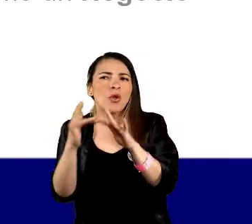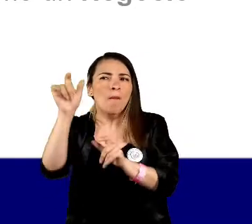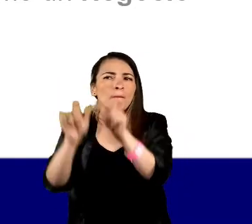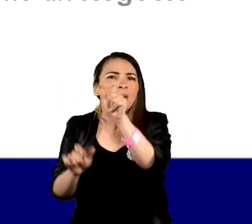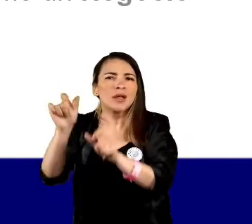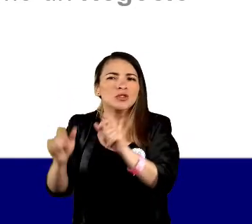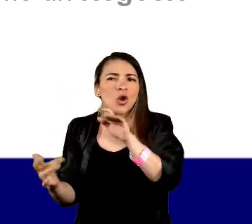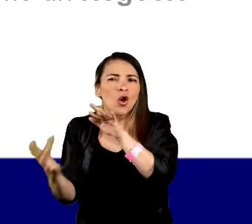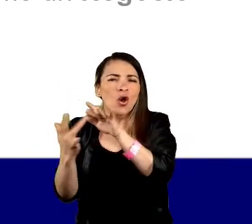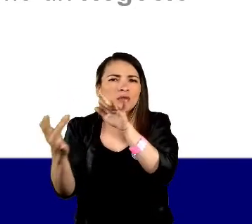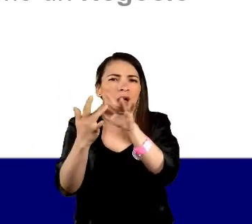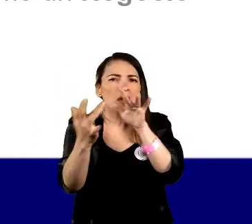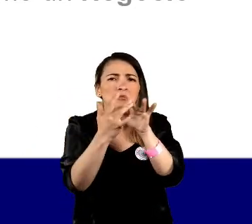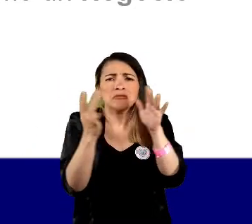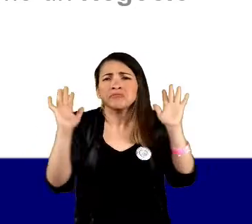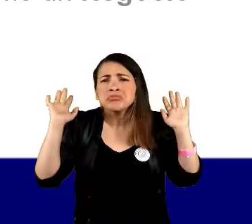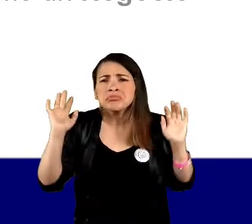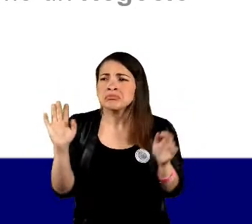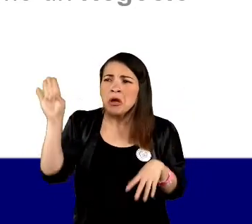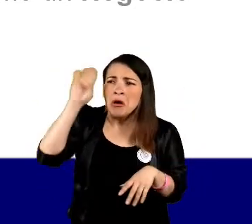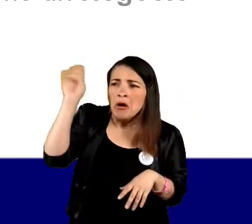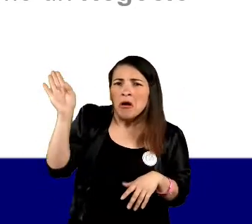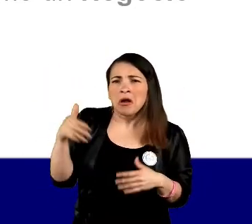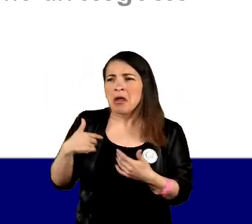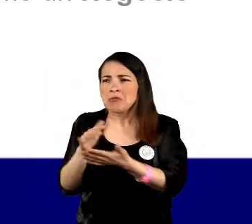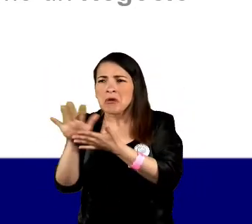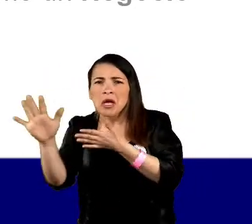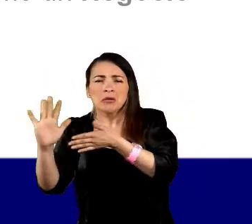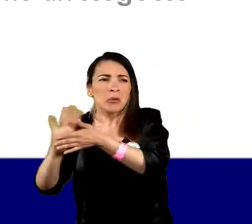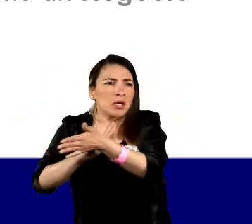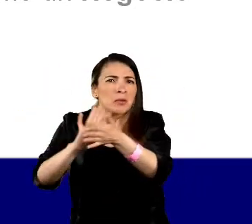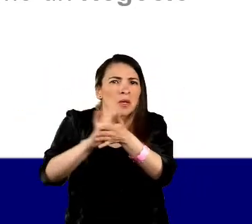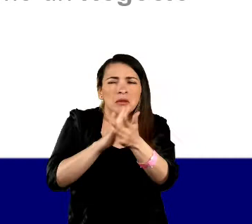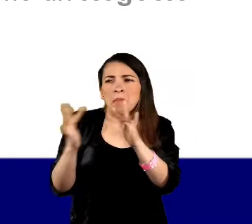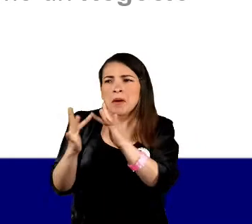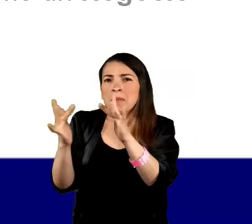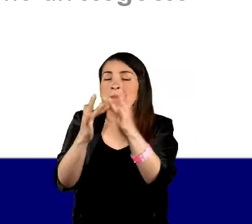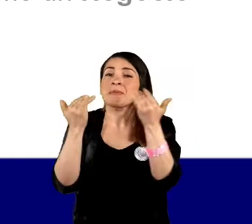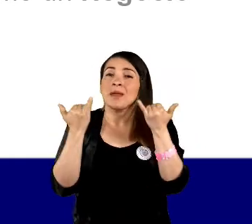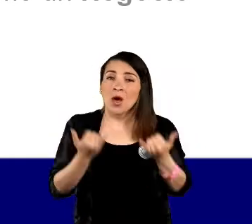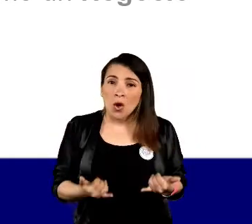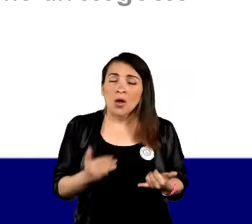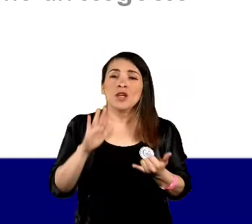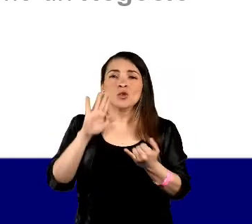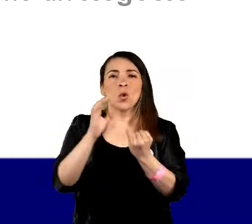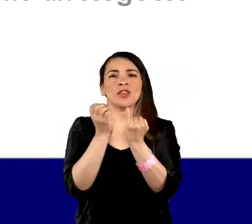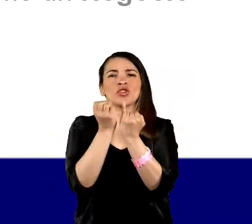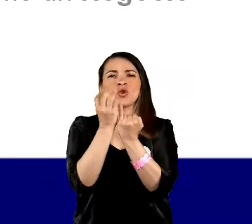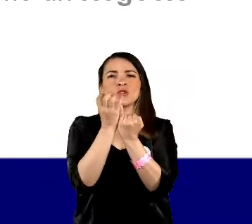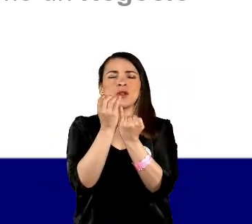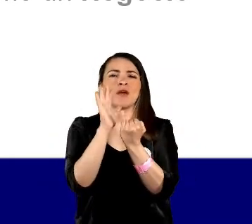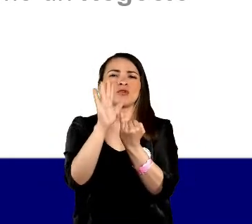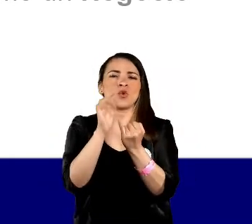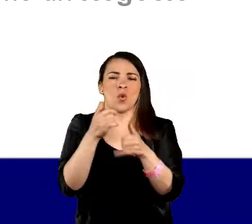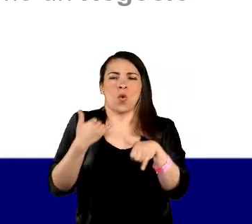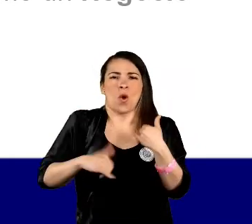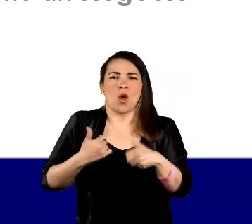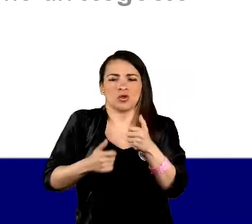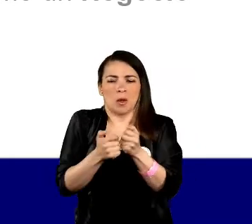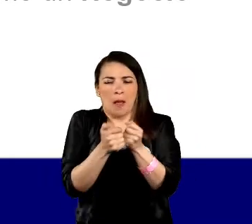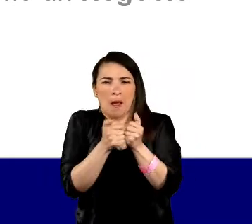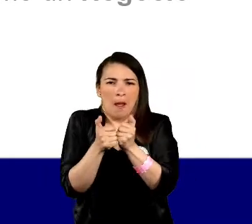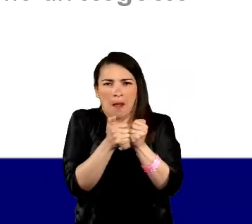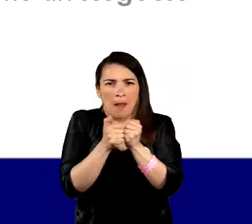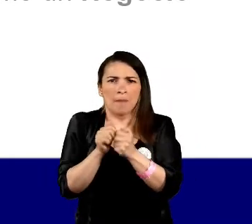vamos haciendo en el camino hoy en día en la industria de videojuegos el mercado la